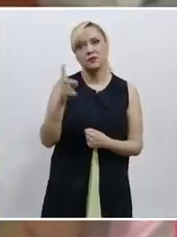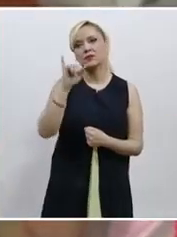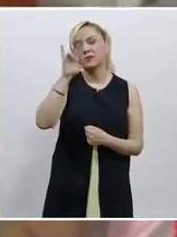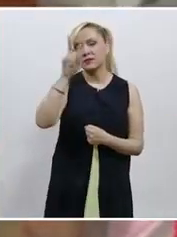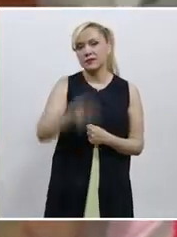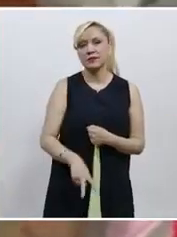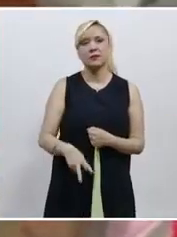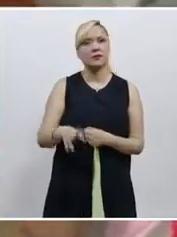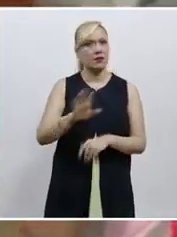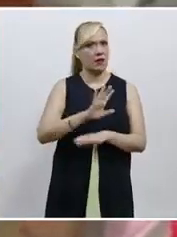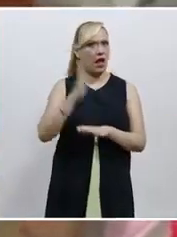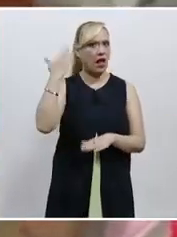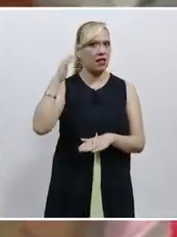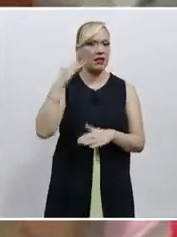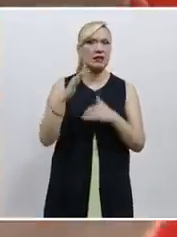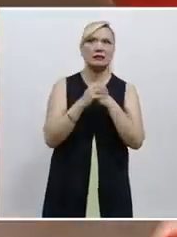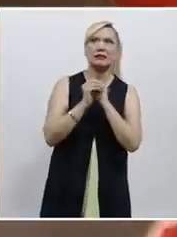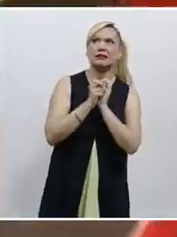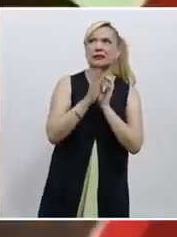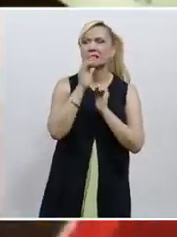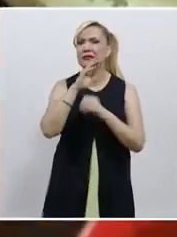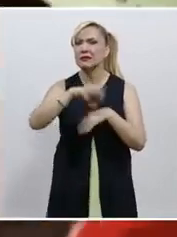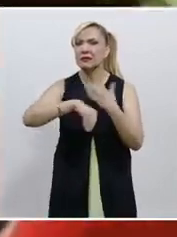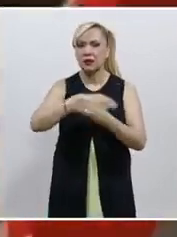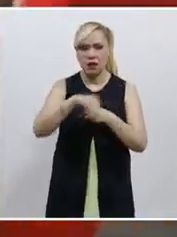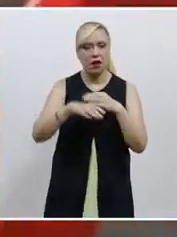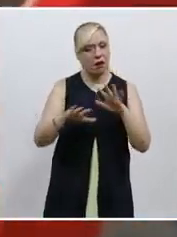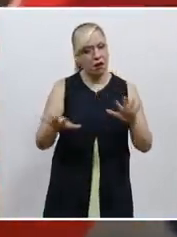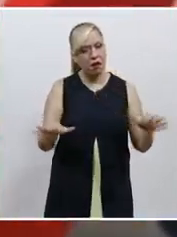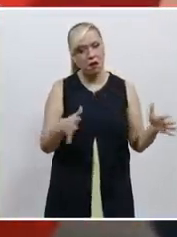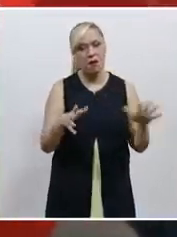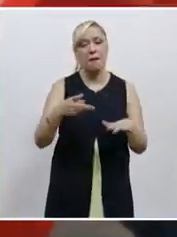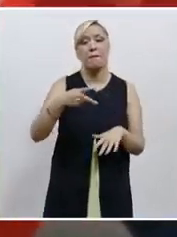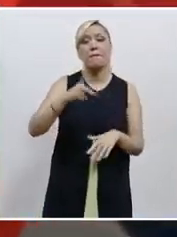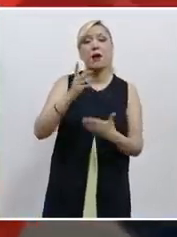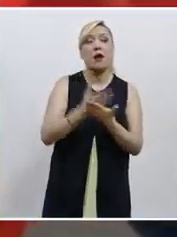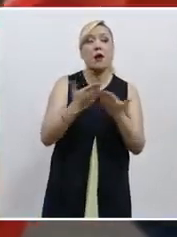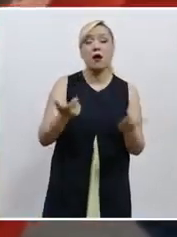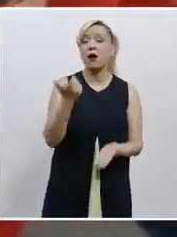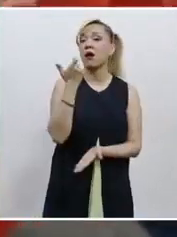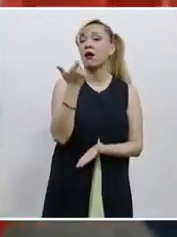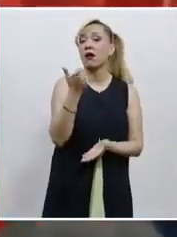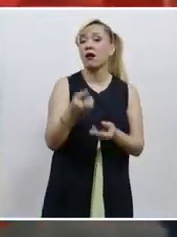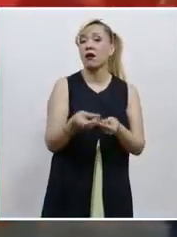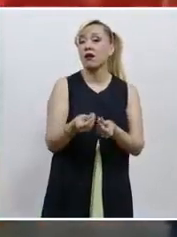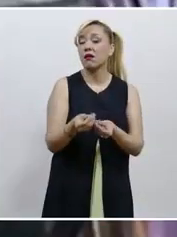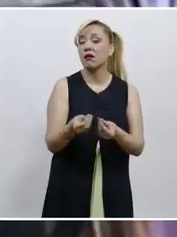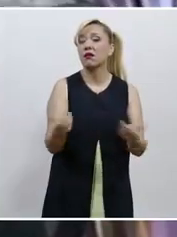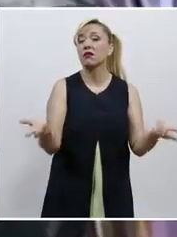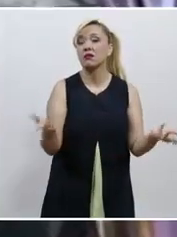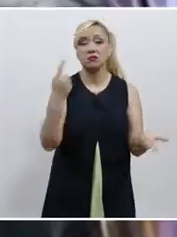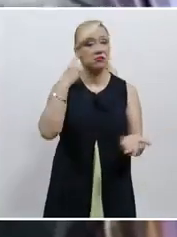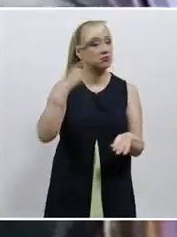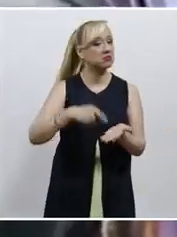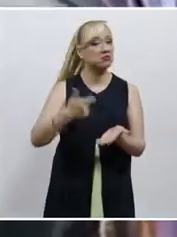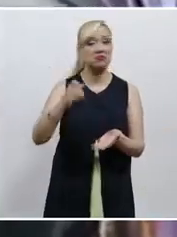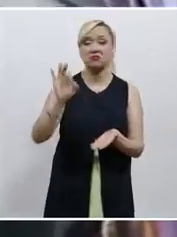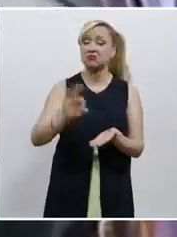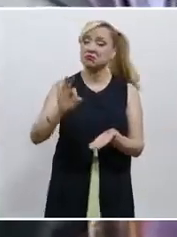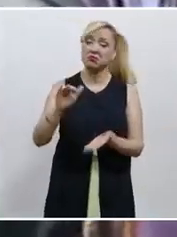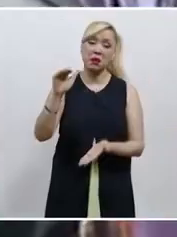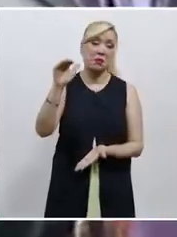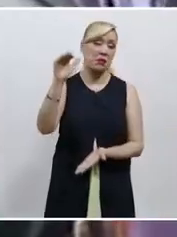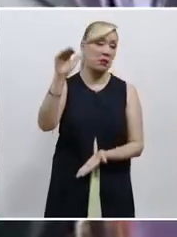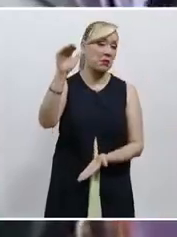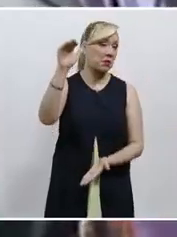las presiones inflacionarias, cabe esperar que las tasas de política monetaria permanezcan altas a lo largo